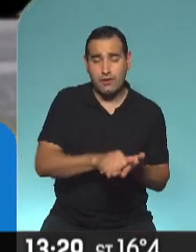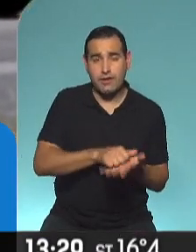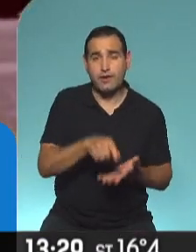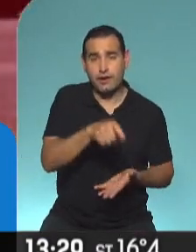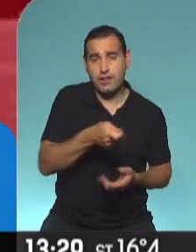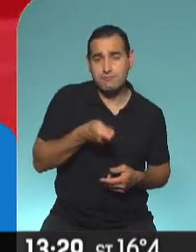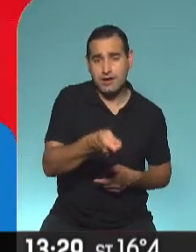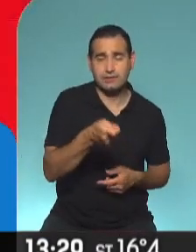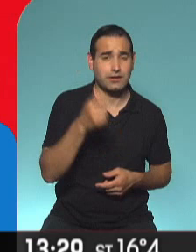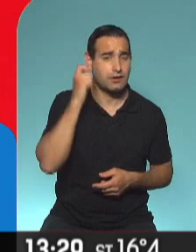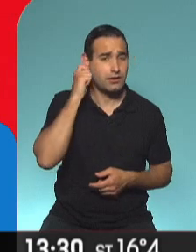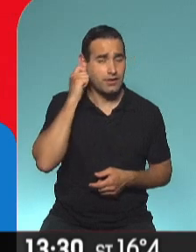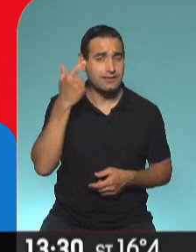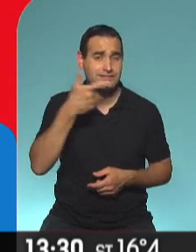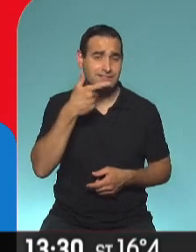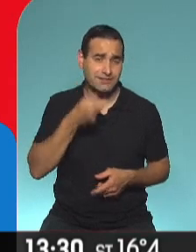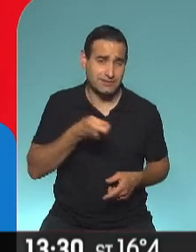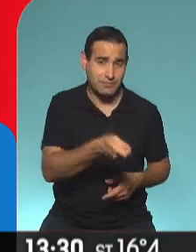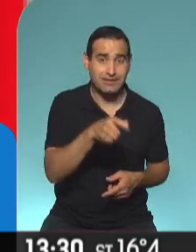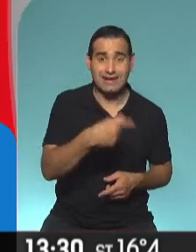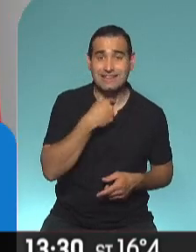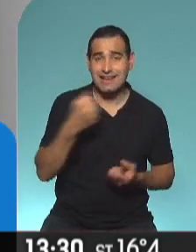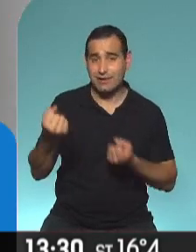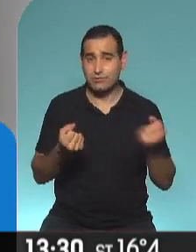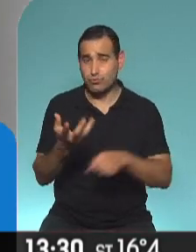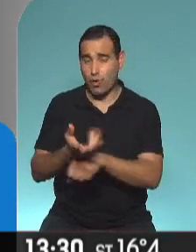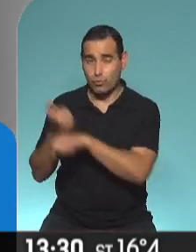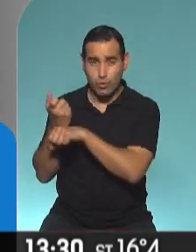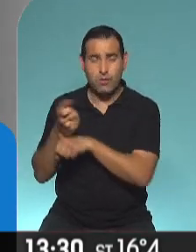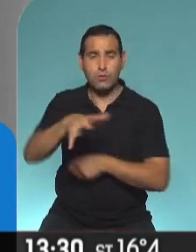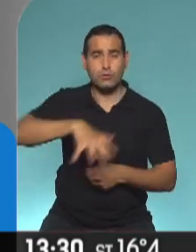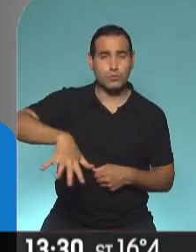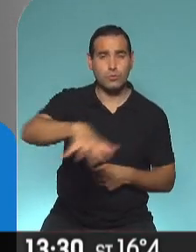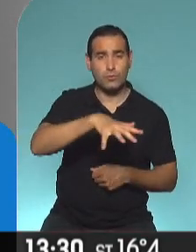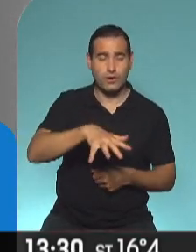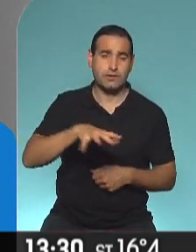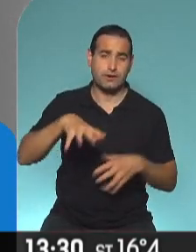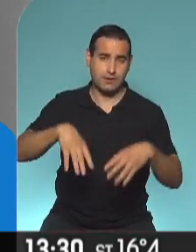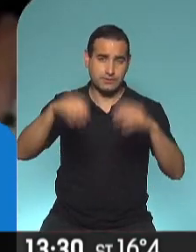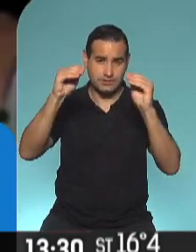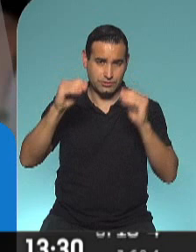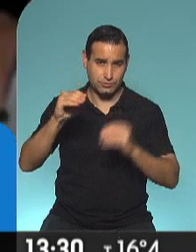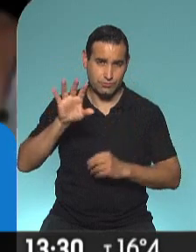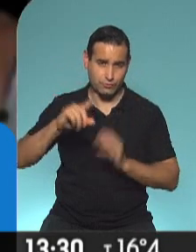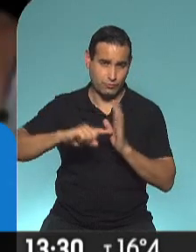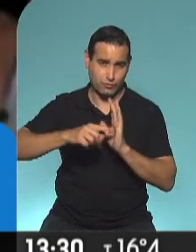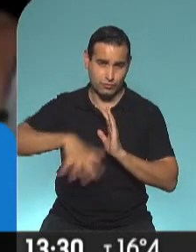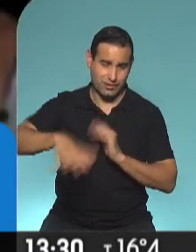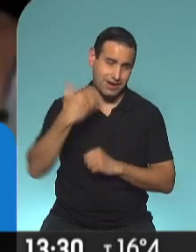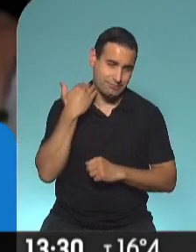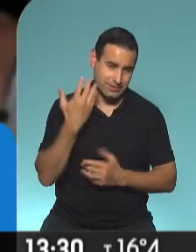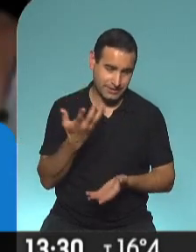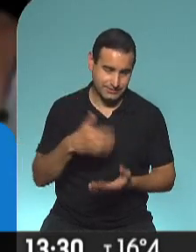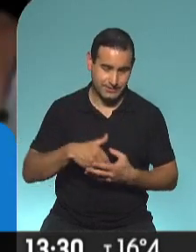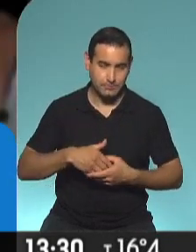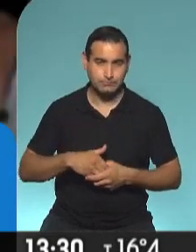otros tres jóvenes intentó robarle la camioneta. Ocurrió en la localidad bonaerense de Rafael Castillo, en el partido de La